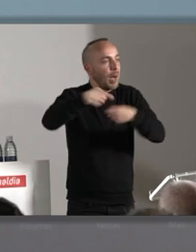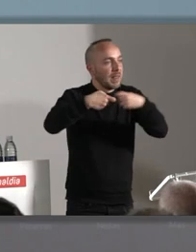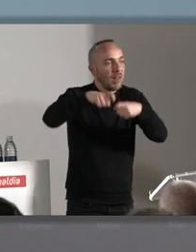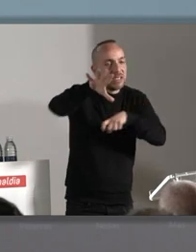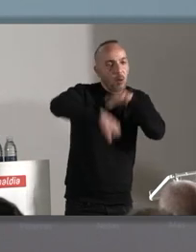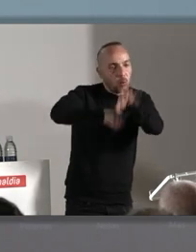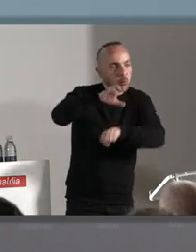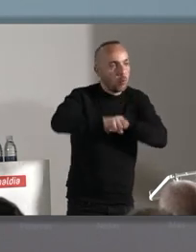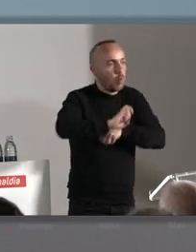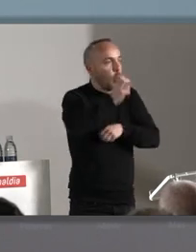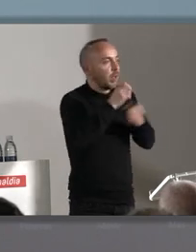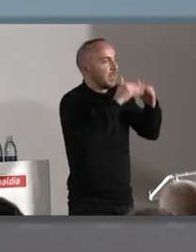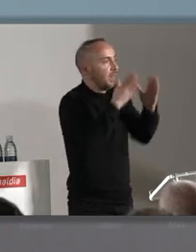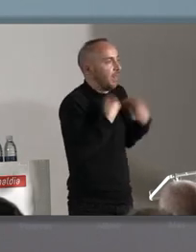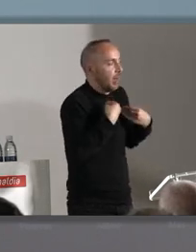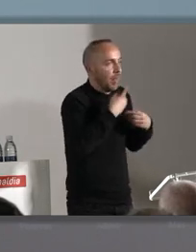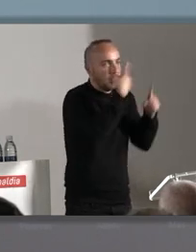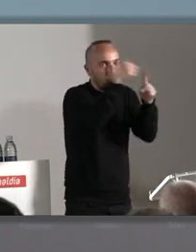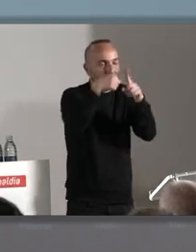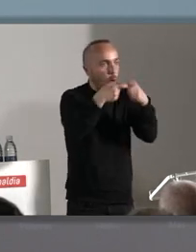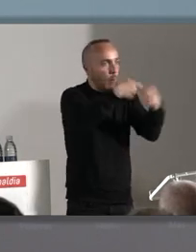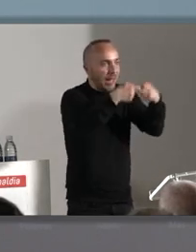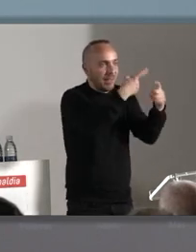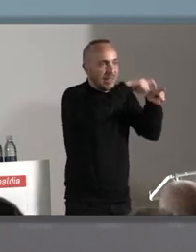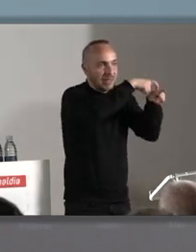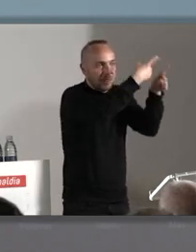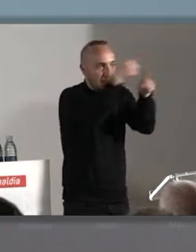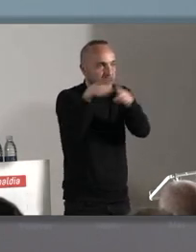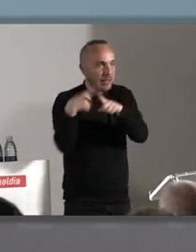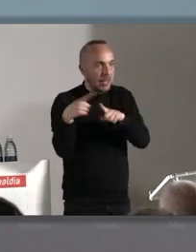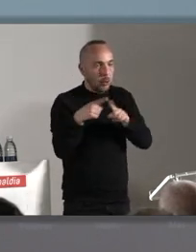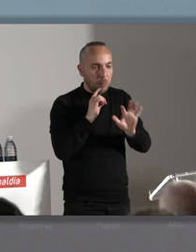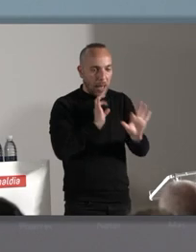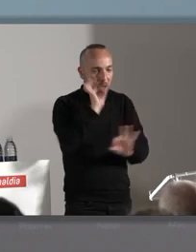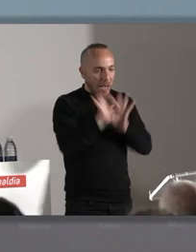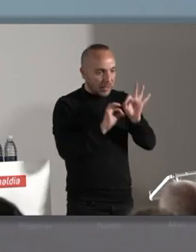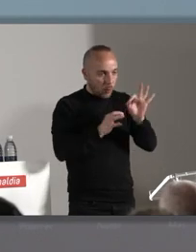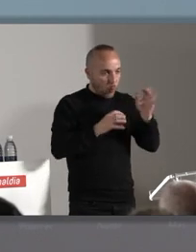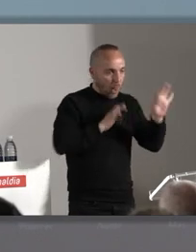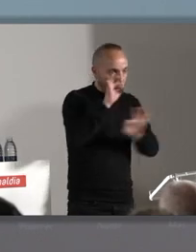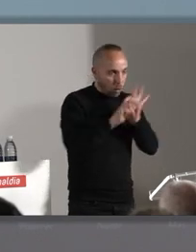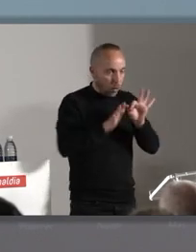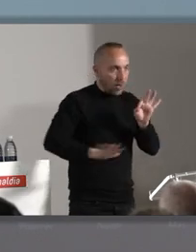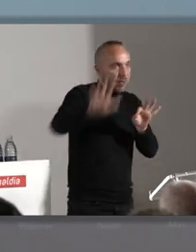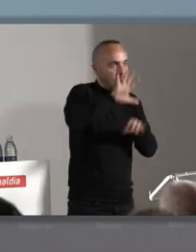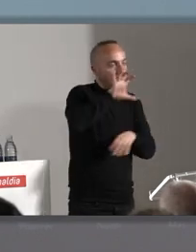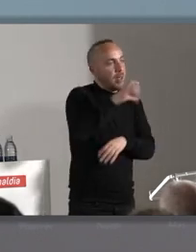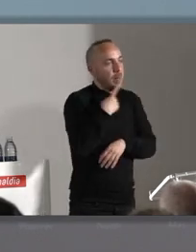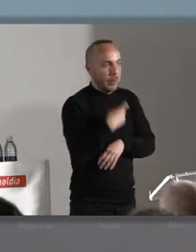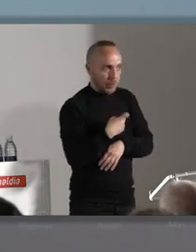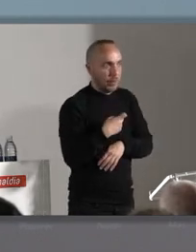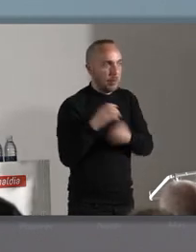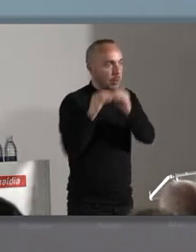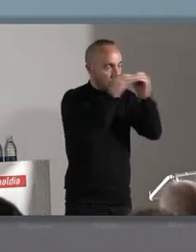de alguna forma u otra, eso también es un cierto impedimento, digamos, a esta articulación a nivel estatal. Y por último, un sector